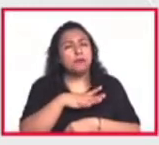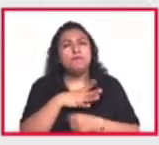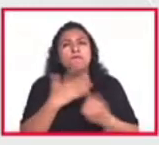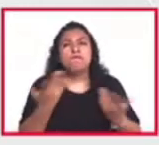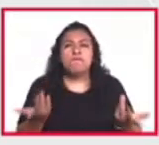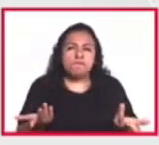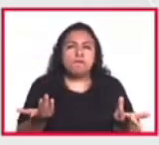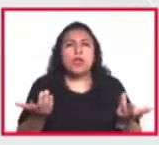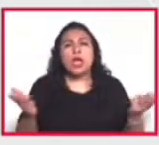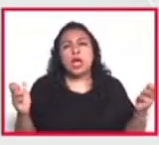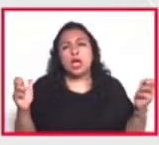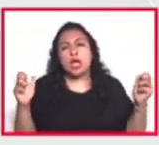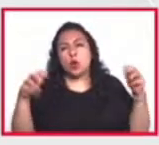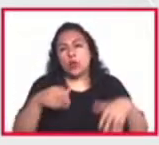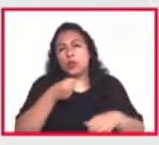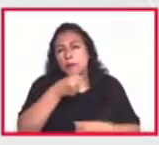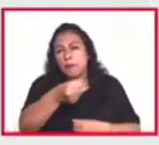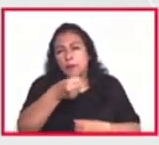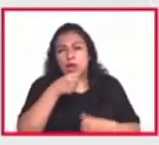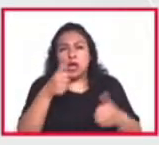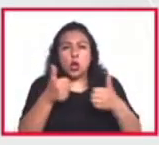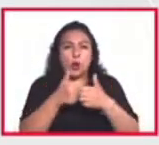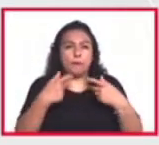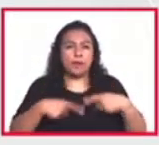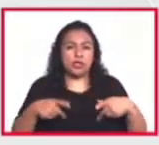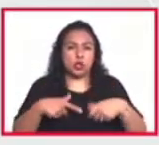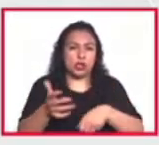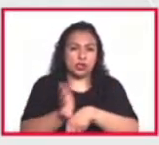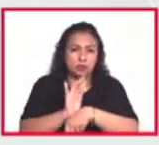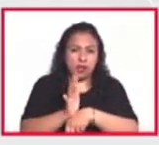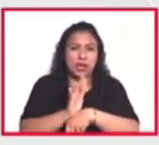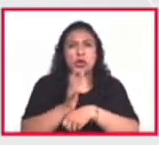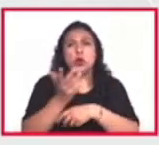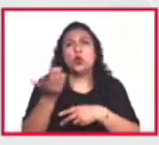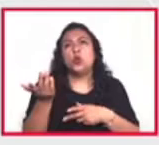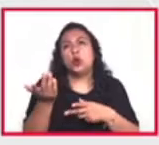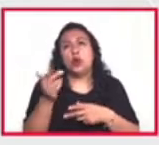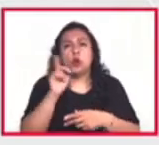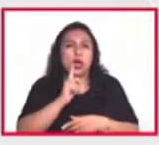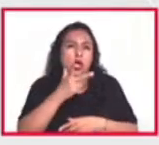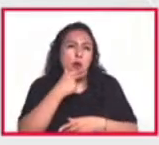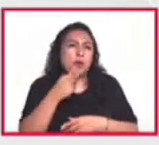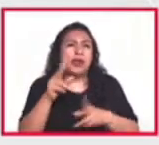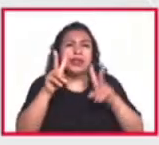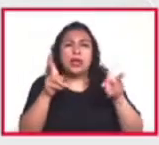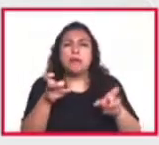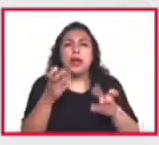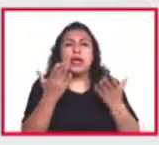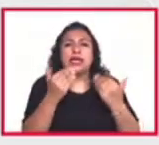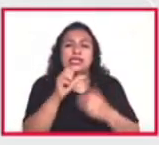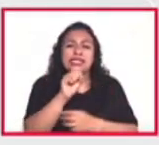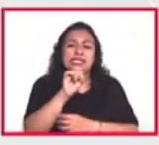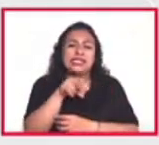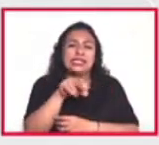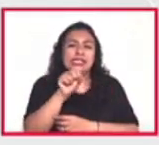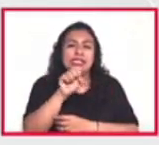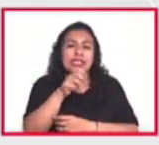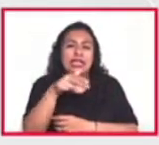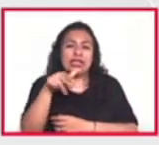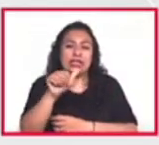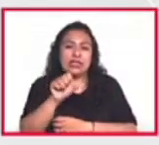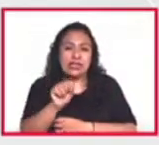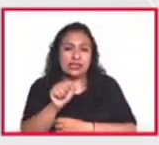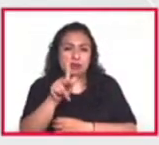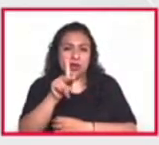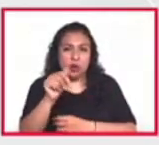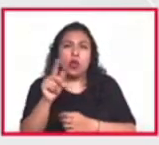el encuentro de prensa con los realizadores de la película, las realizadoras de la película, sin señas particulares. En un momento va a estar con nosotros también la directora Fernanda